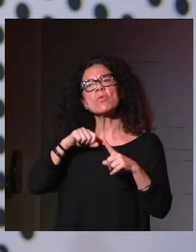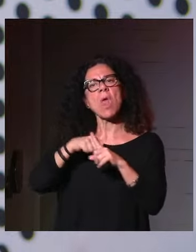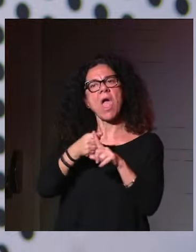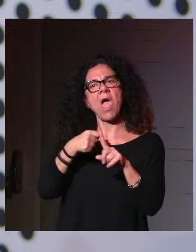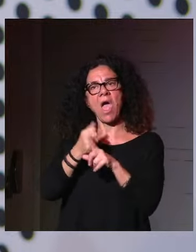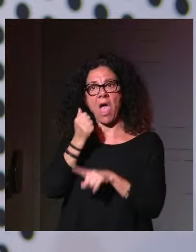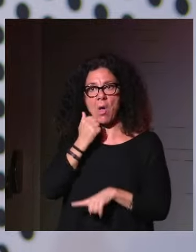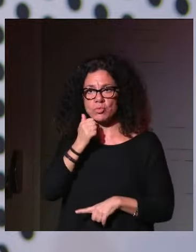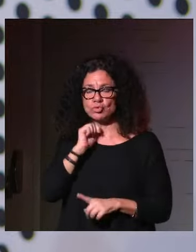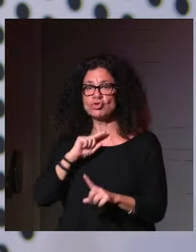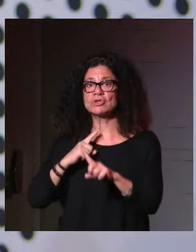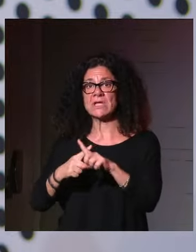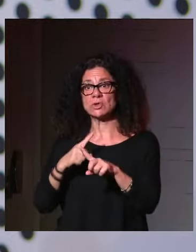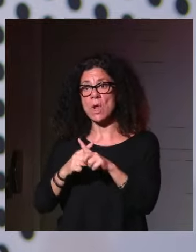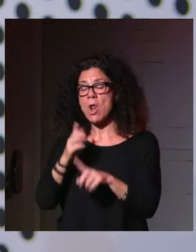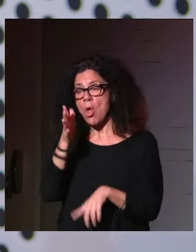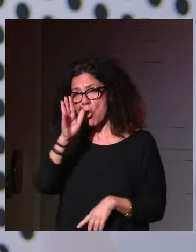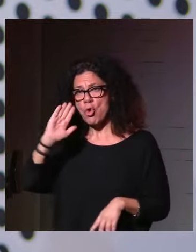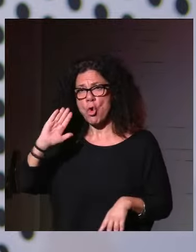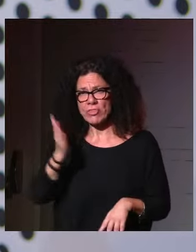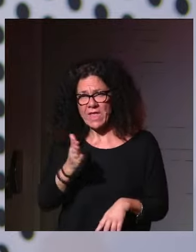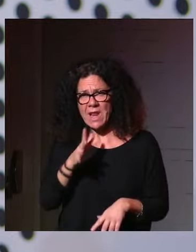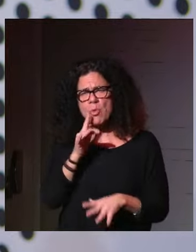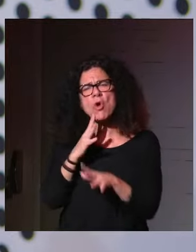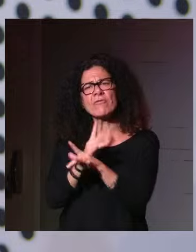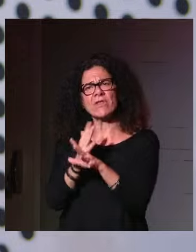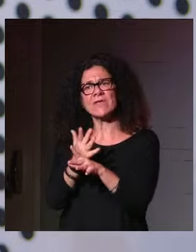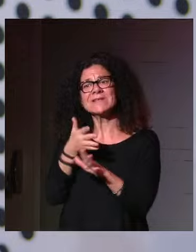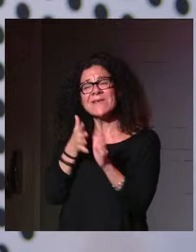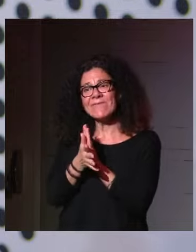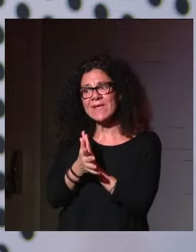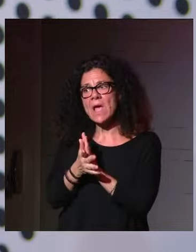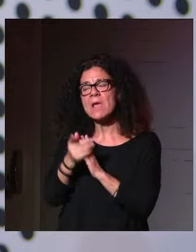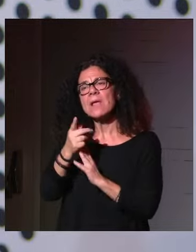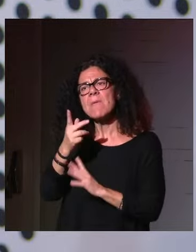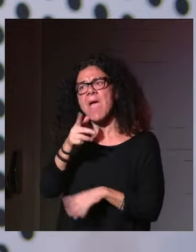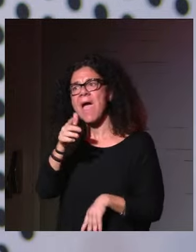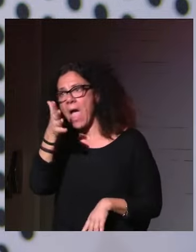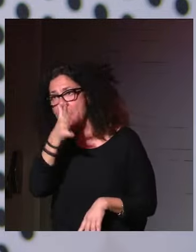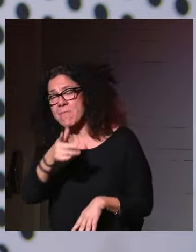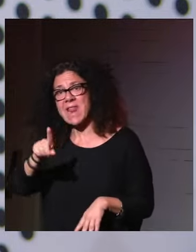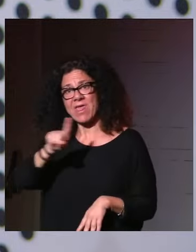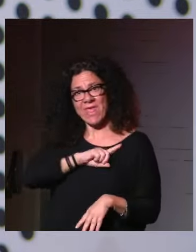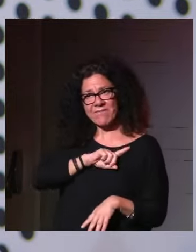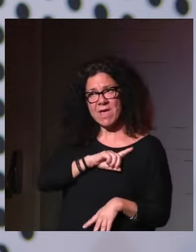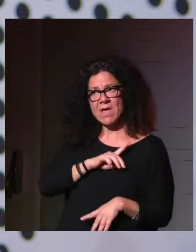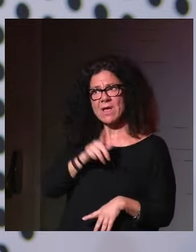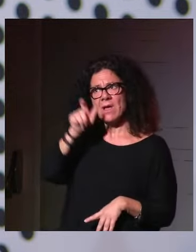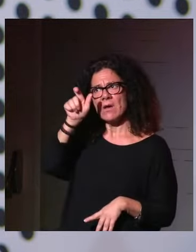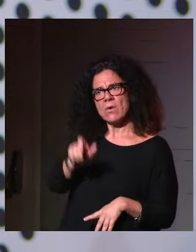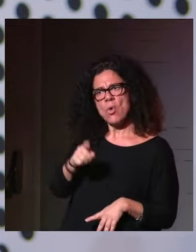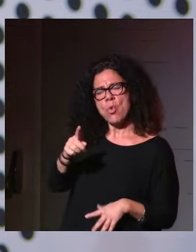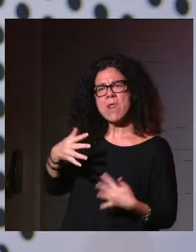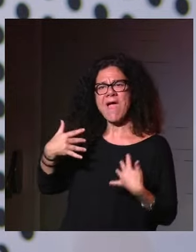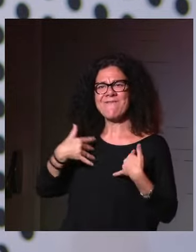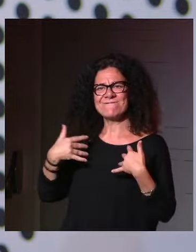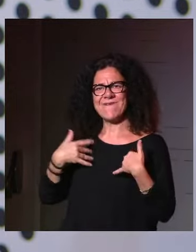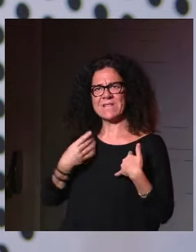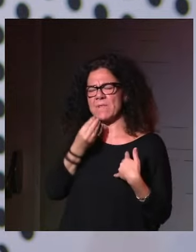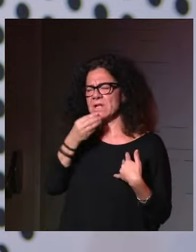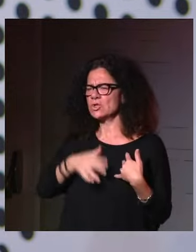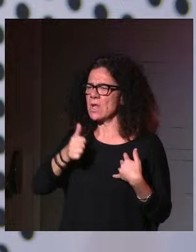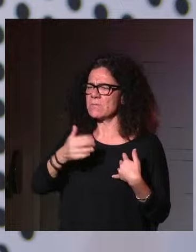con condena por violación O sea que quien me amenazaba se hacía pasar por la víctima de una de las historias más